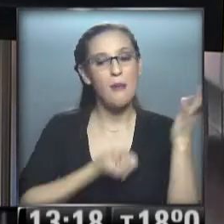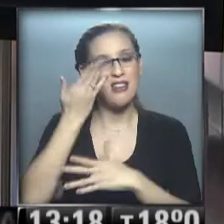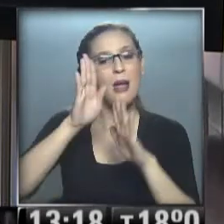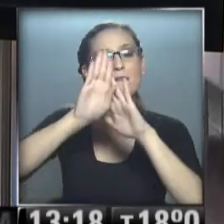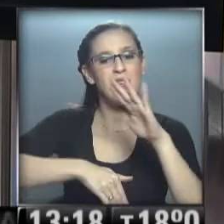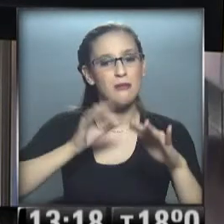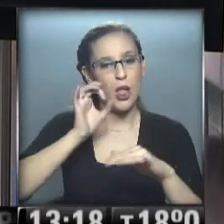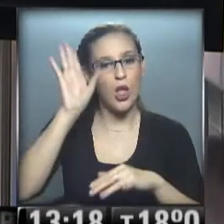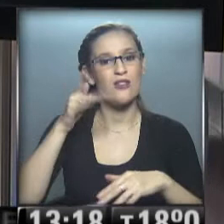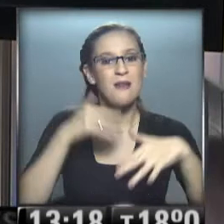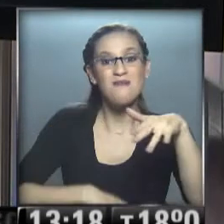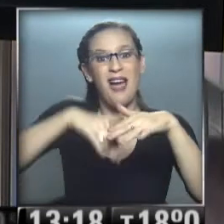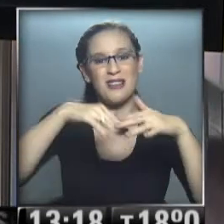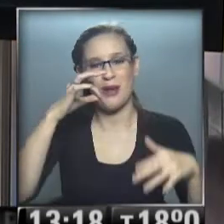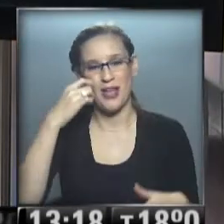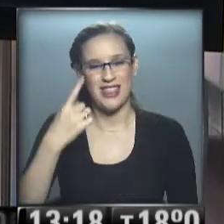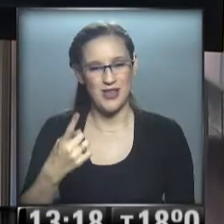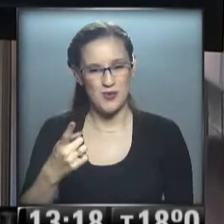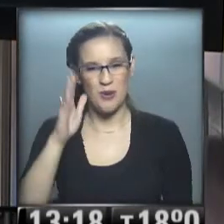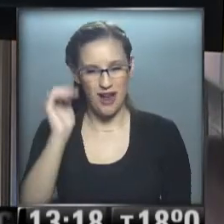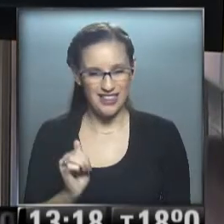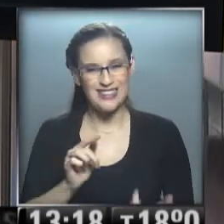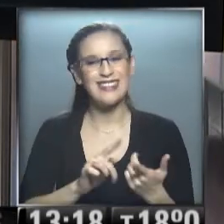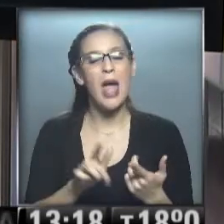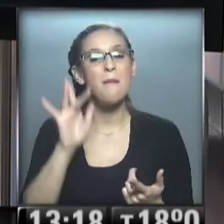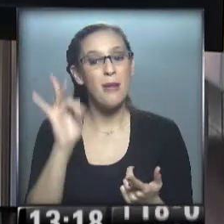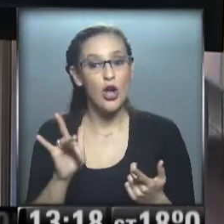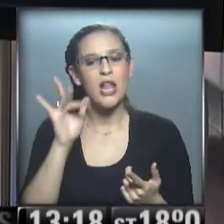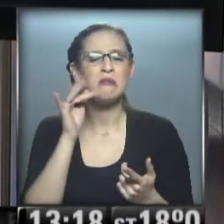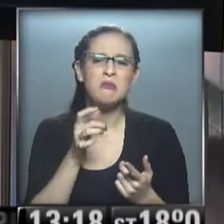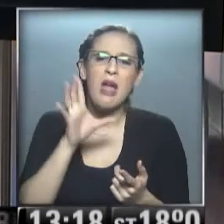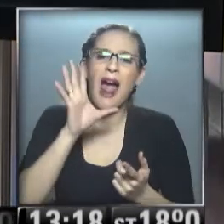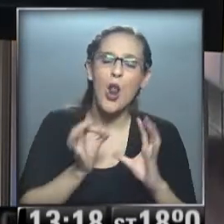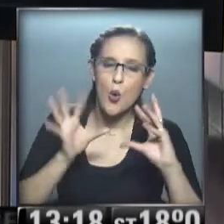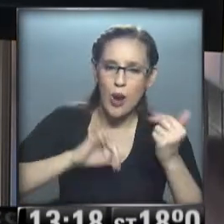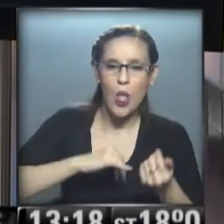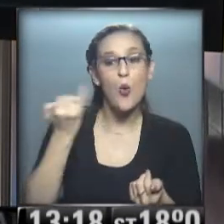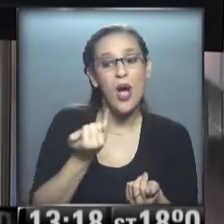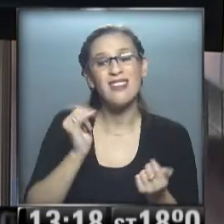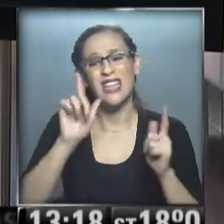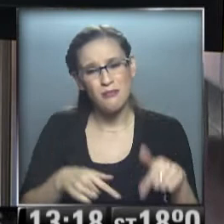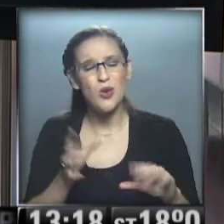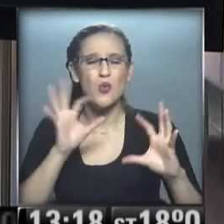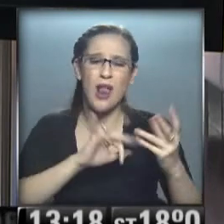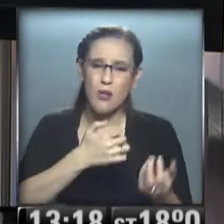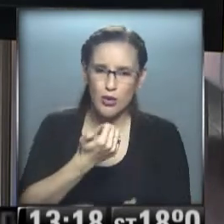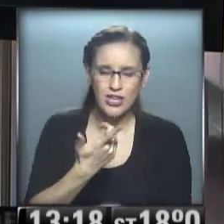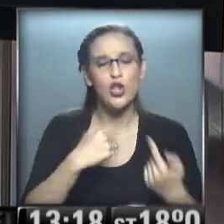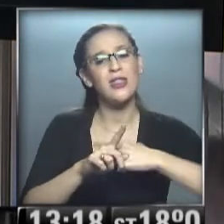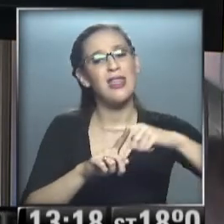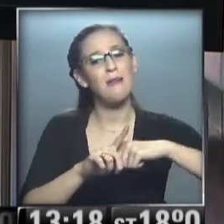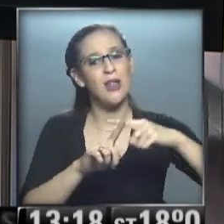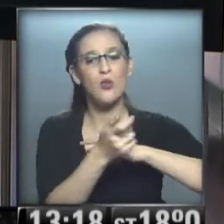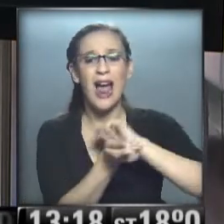12, 21 la máxima para el martes. Miércoles parcialmente nublado, jueves parcialmente nublado y las temperaturas